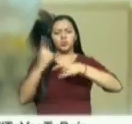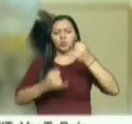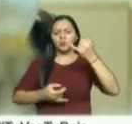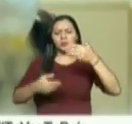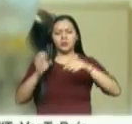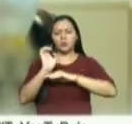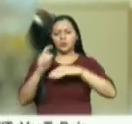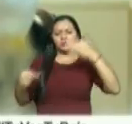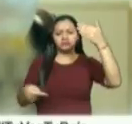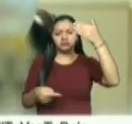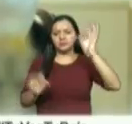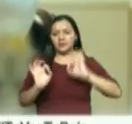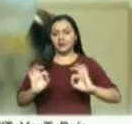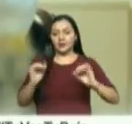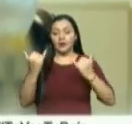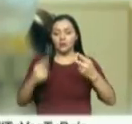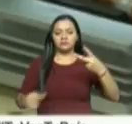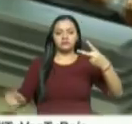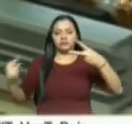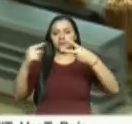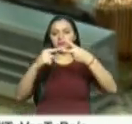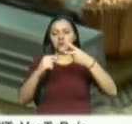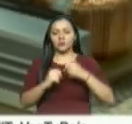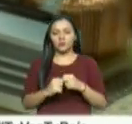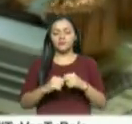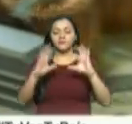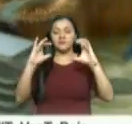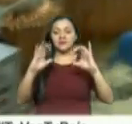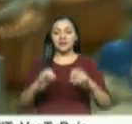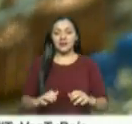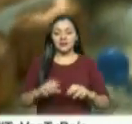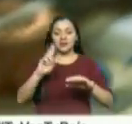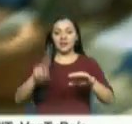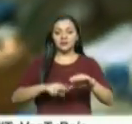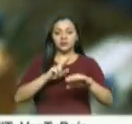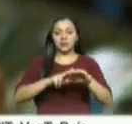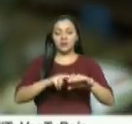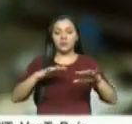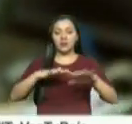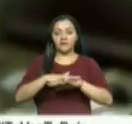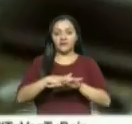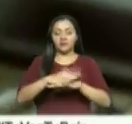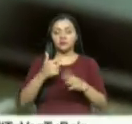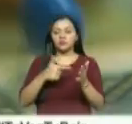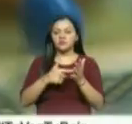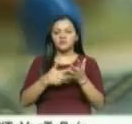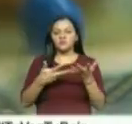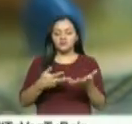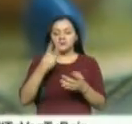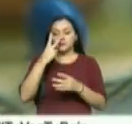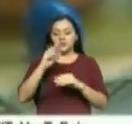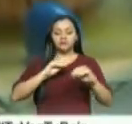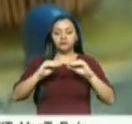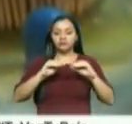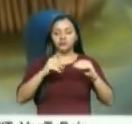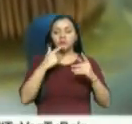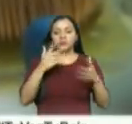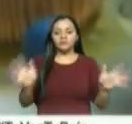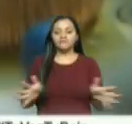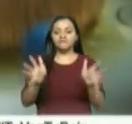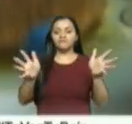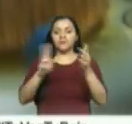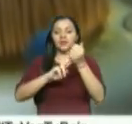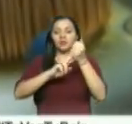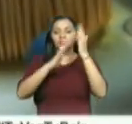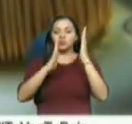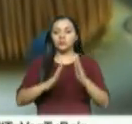generen conocimiento. Según la Secretaría Nacional de Planificación y Desarrollo, SEMPLADES, esto se debe al impulso del talento humano